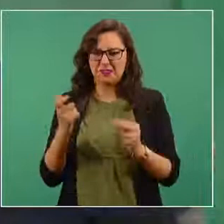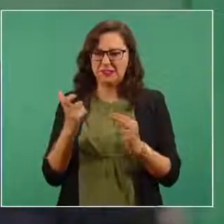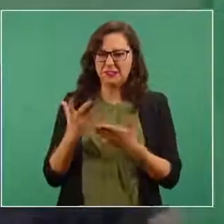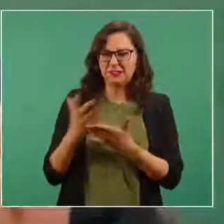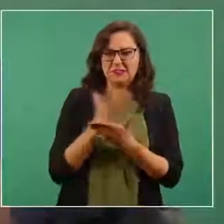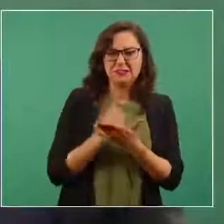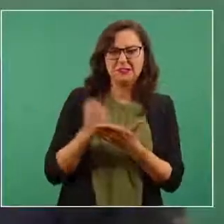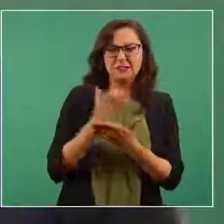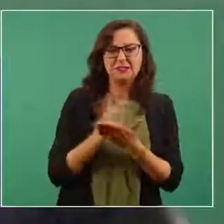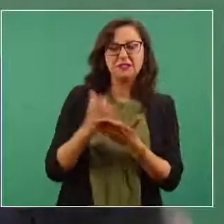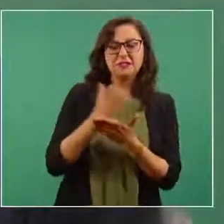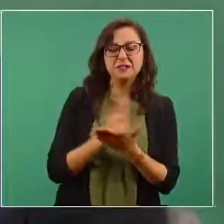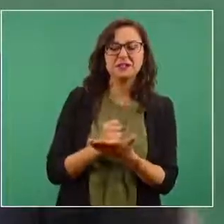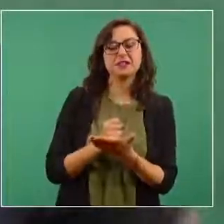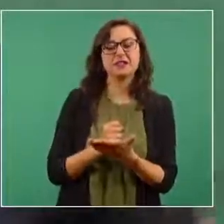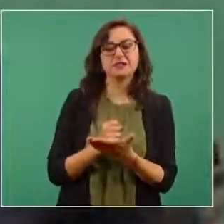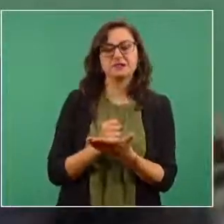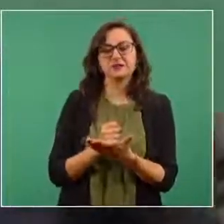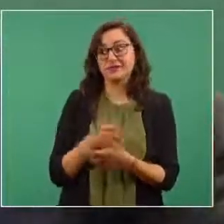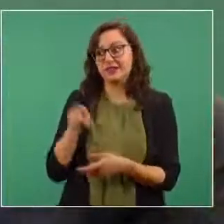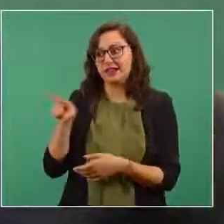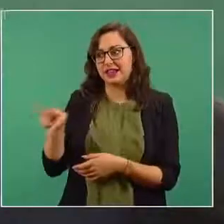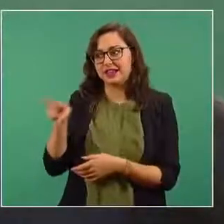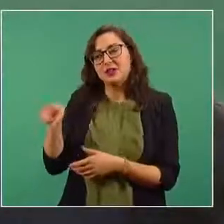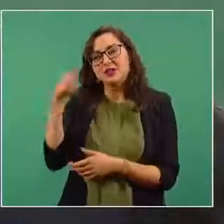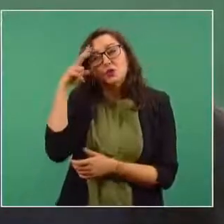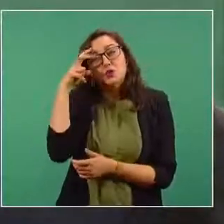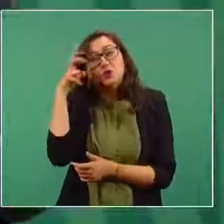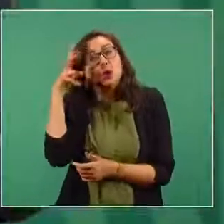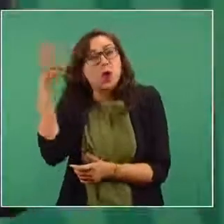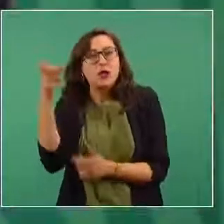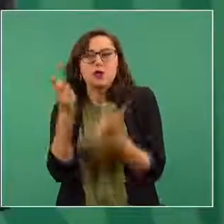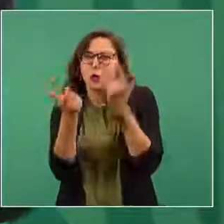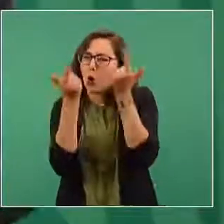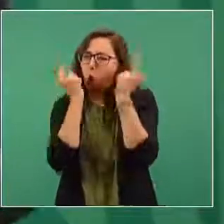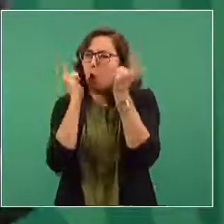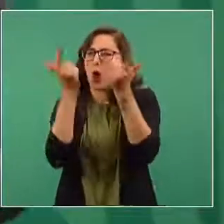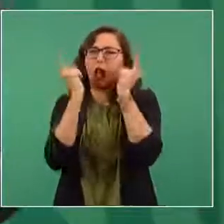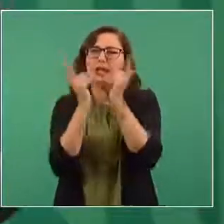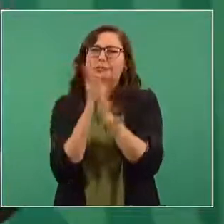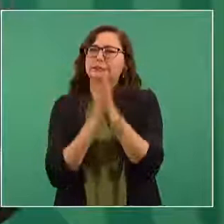pues estaba a lo mejor frotando las manos, ¿no? Es